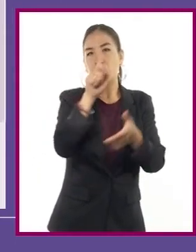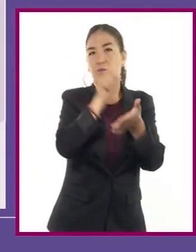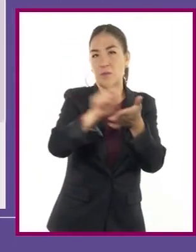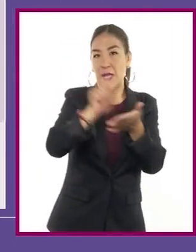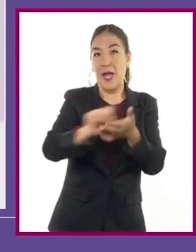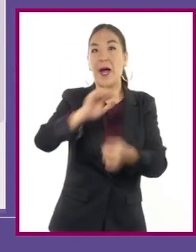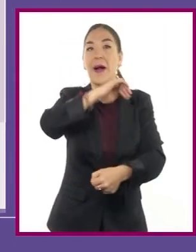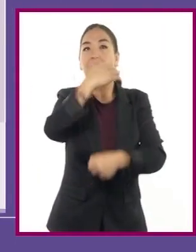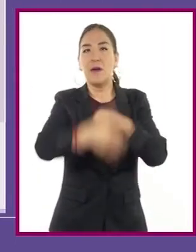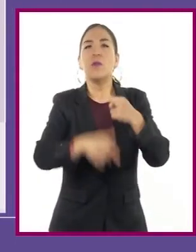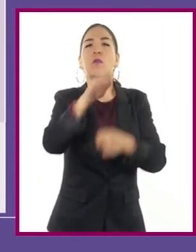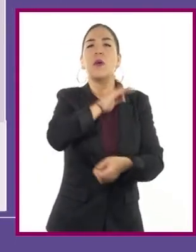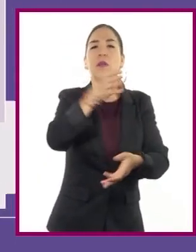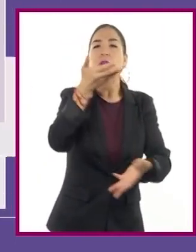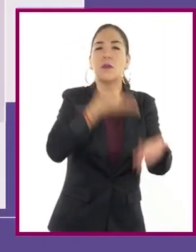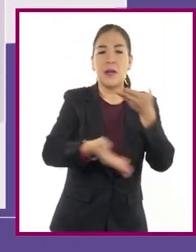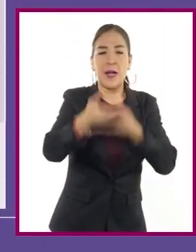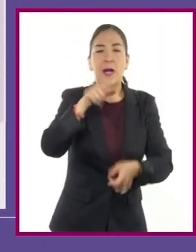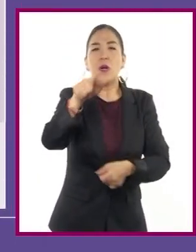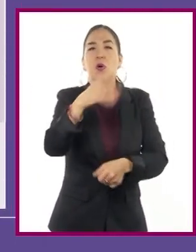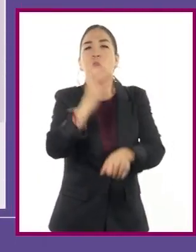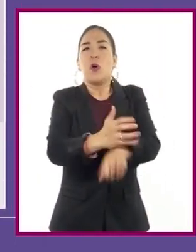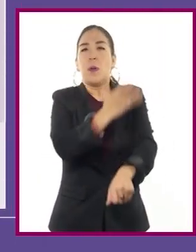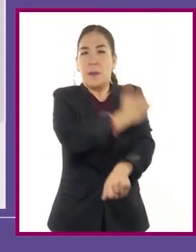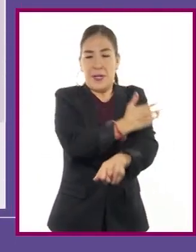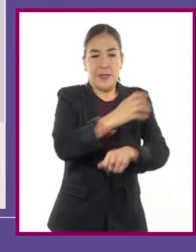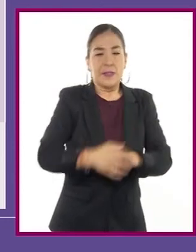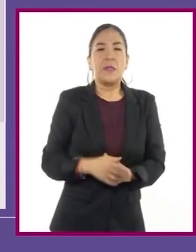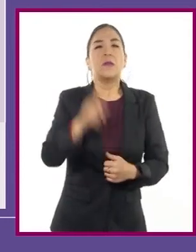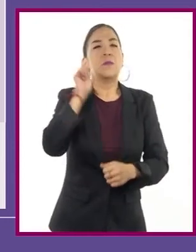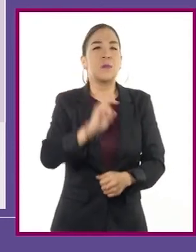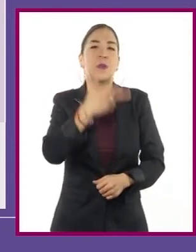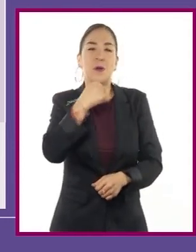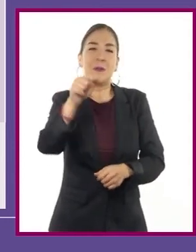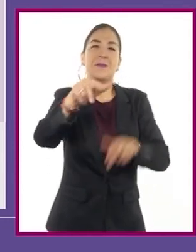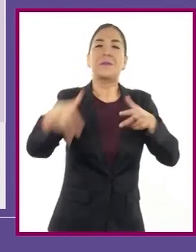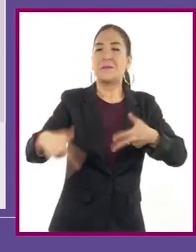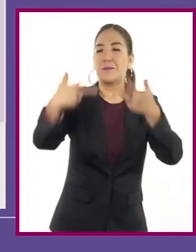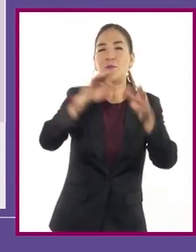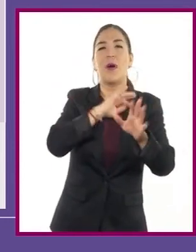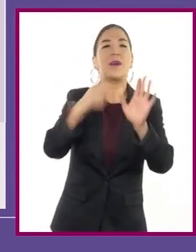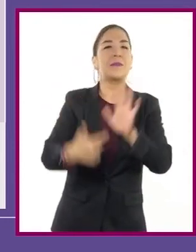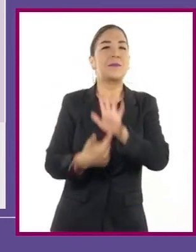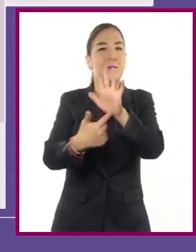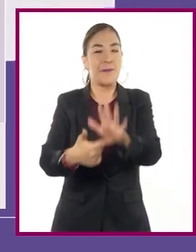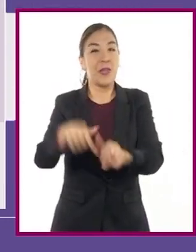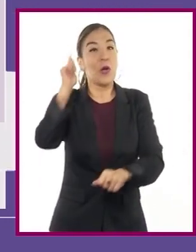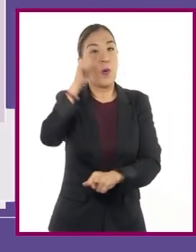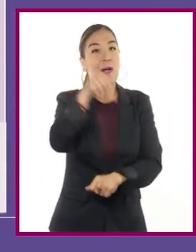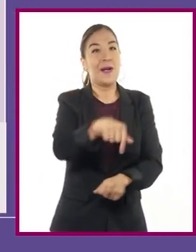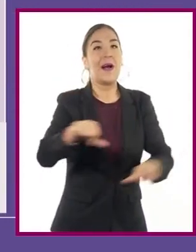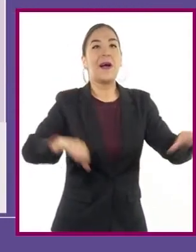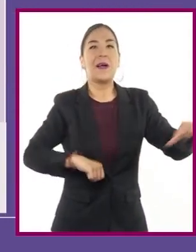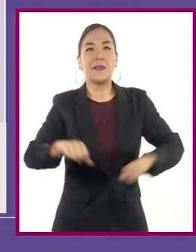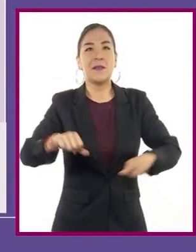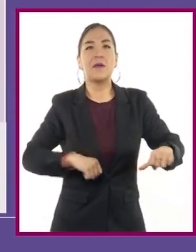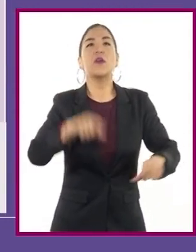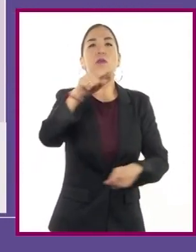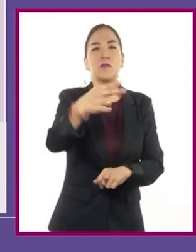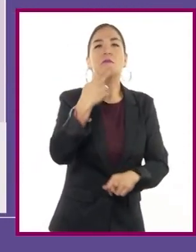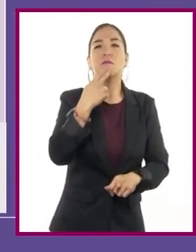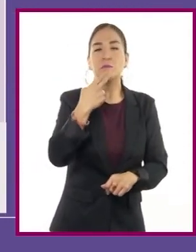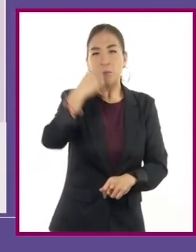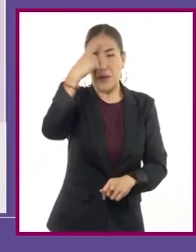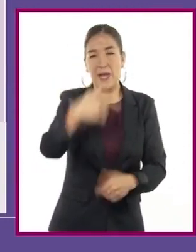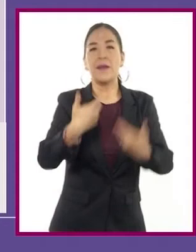y puedan compartirlo a sus compañeras y compañeros de clase. Espero que la actividad les haya ayudado